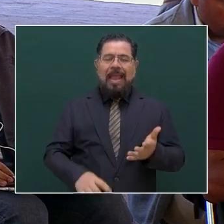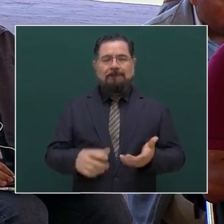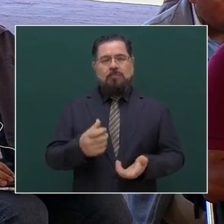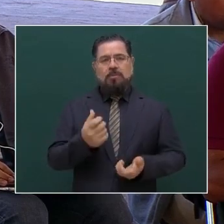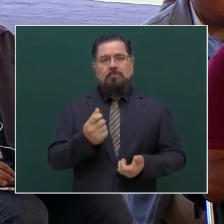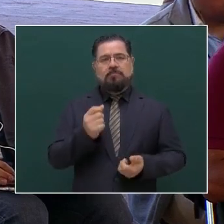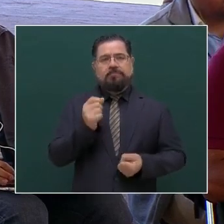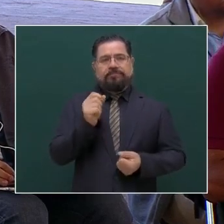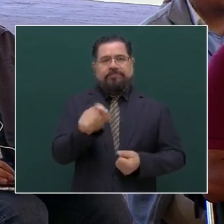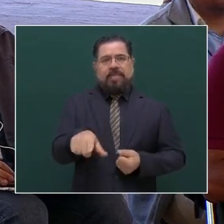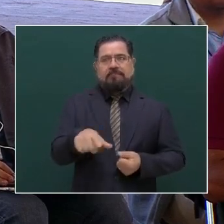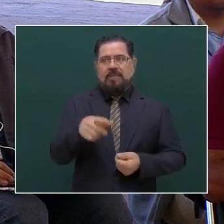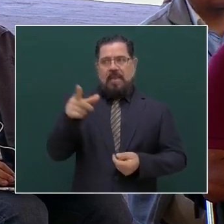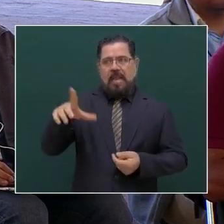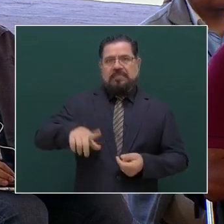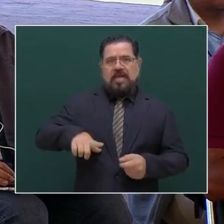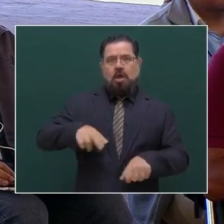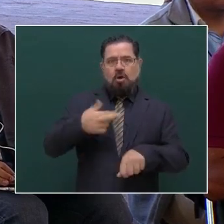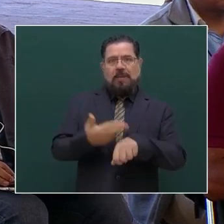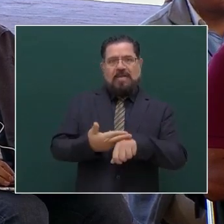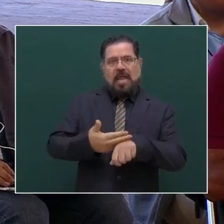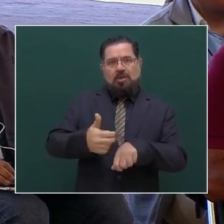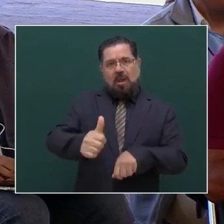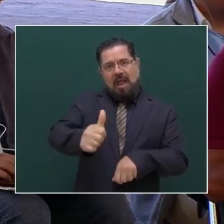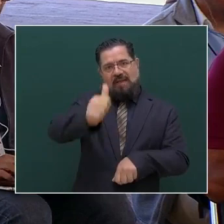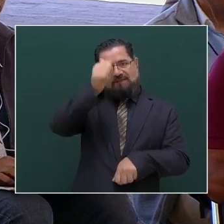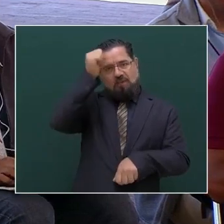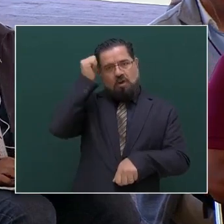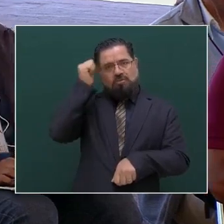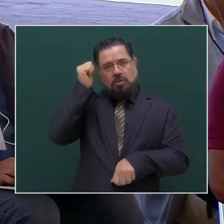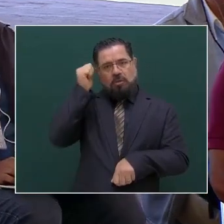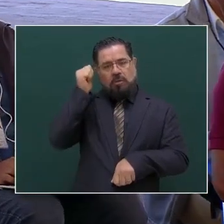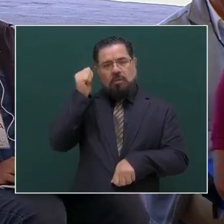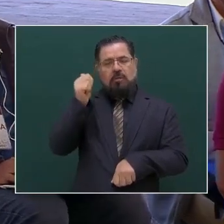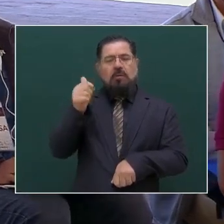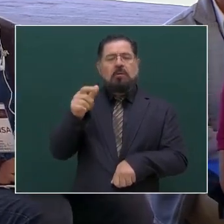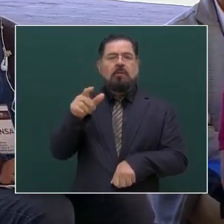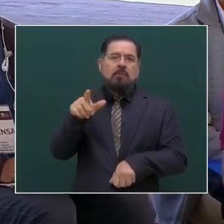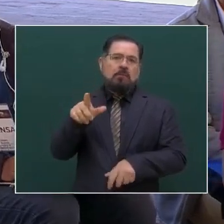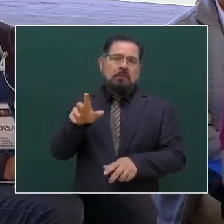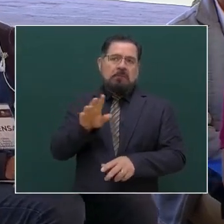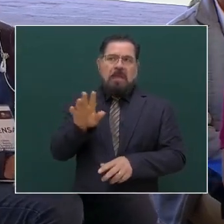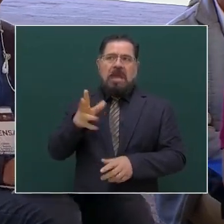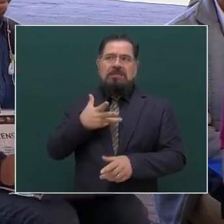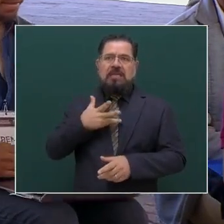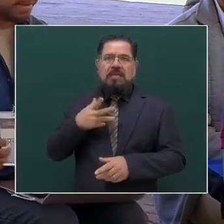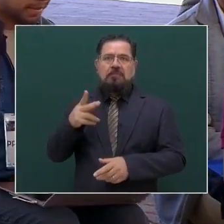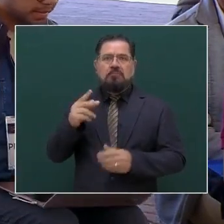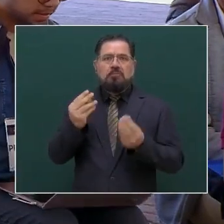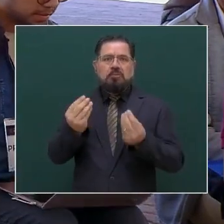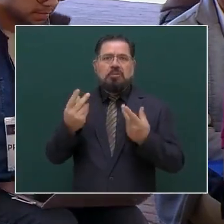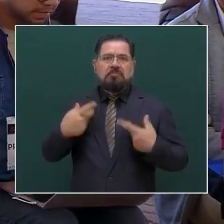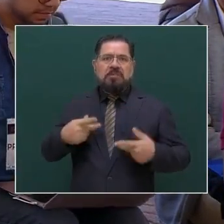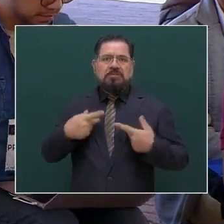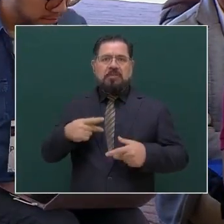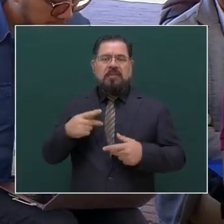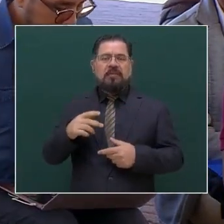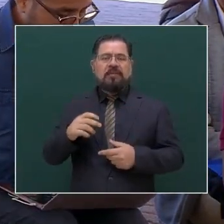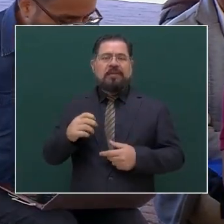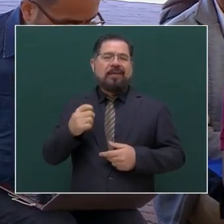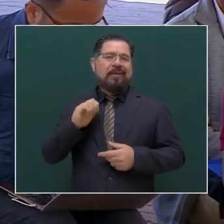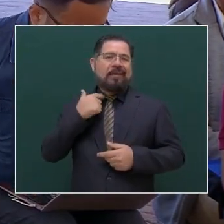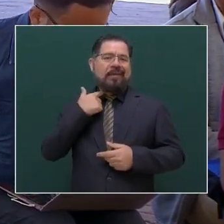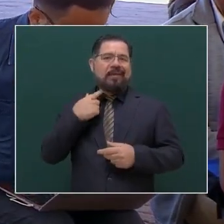padrecistas a seguridad pública, y pues quién sabe si sigan ahí, ¿verdad? Pero también no hubo una